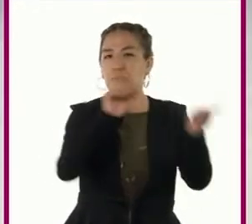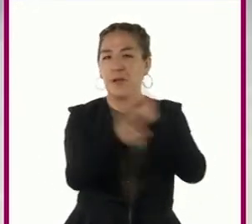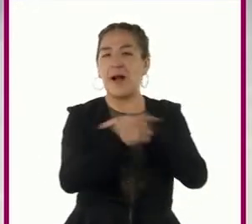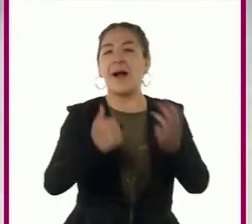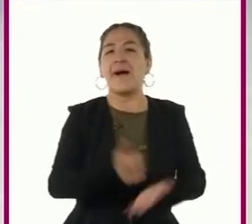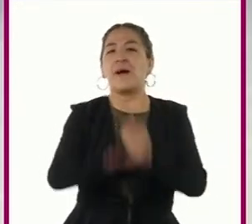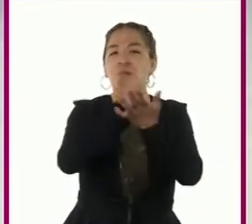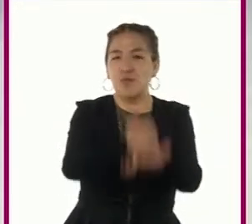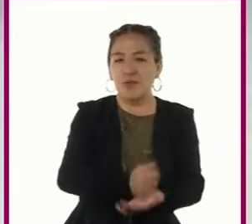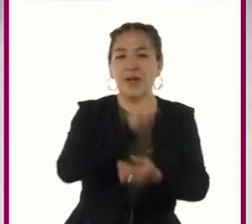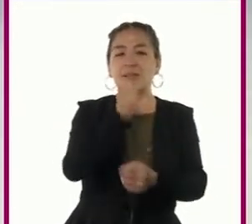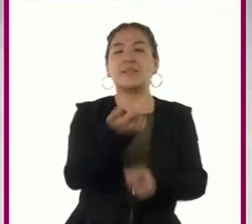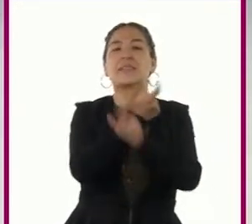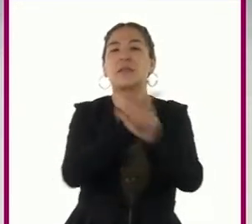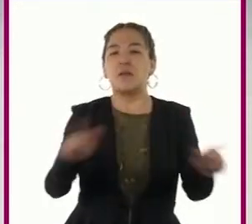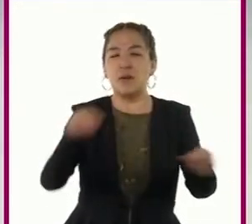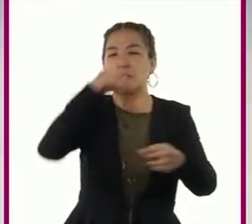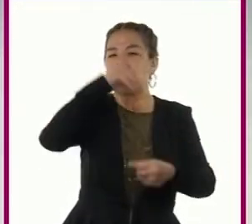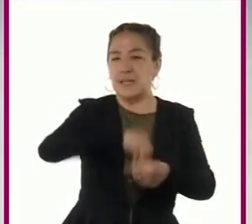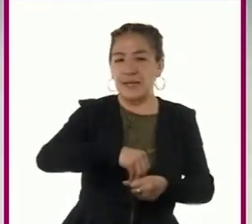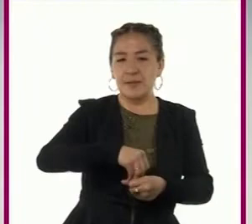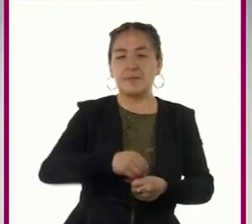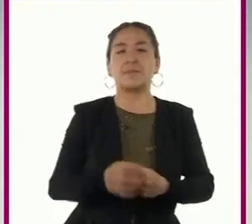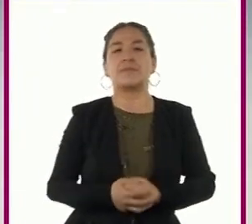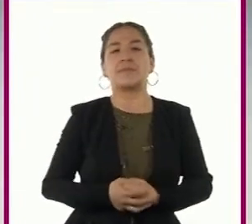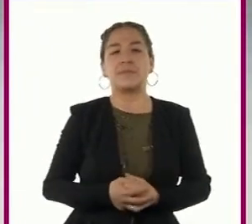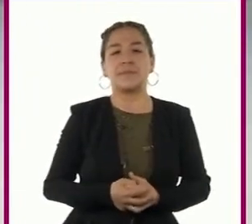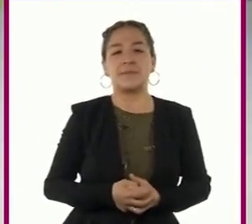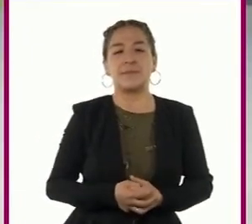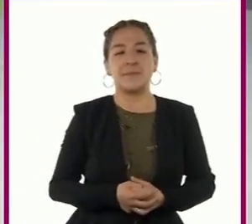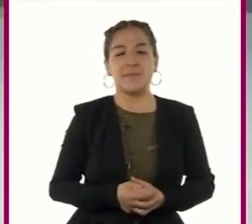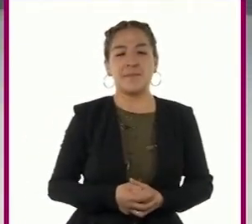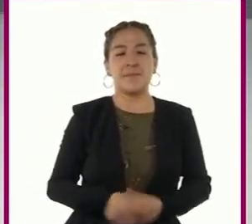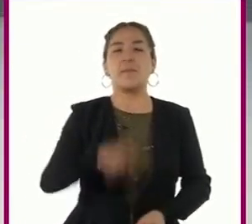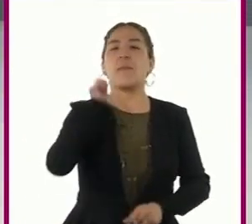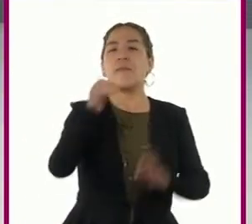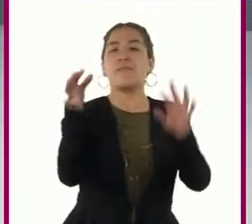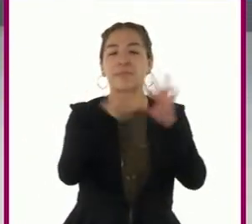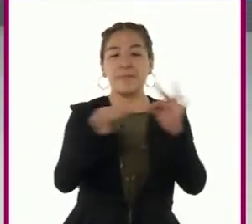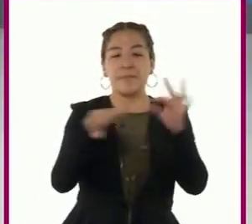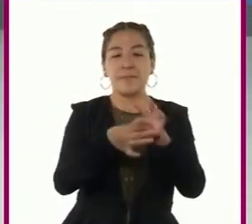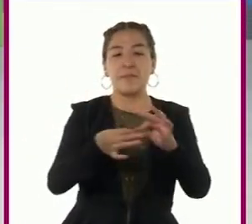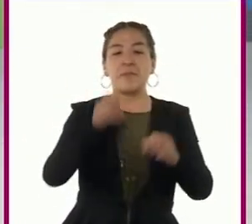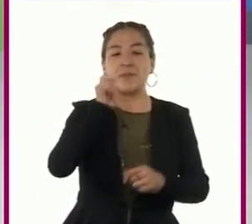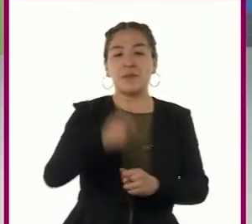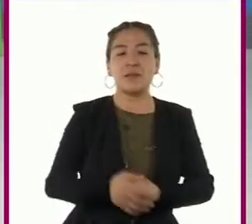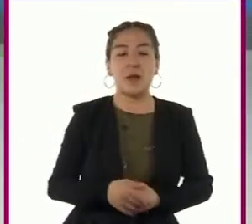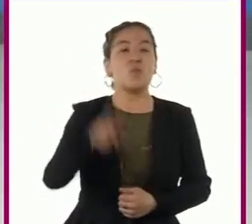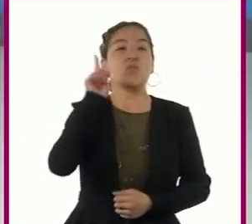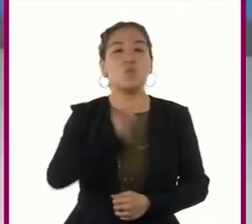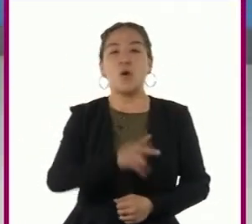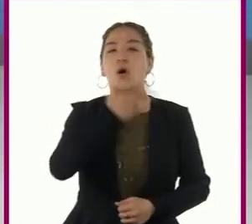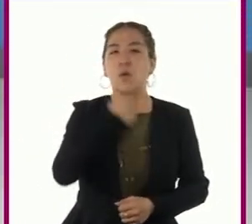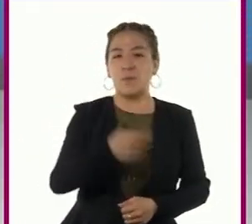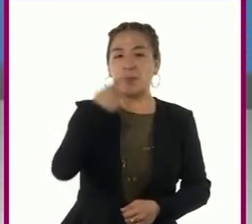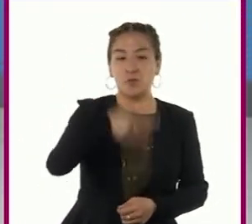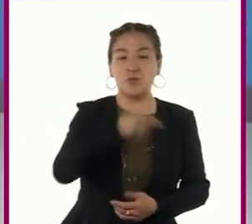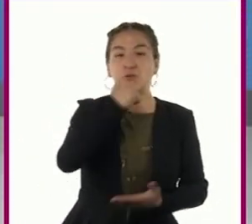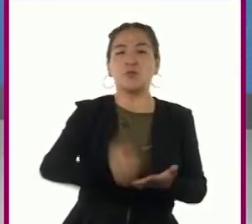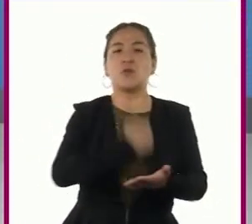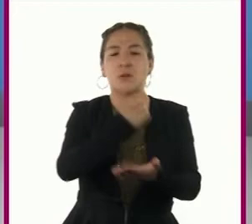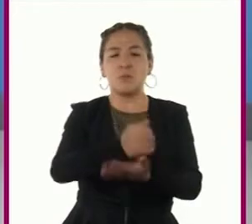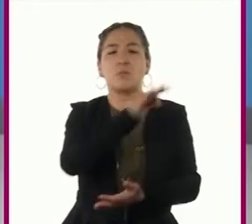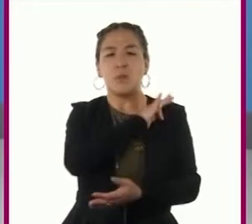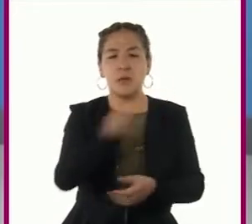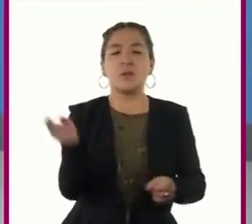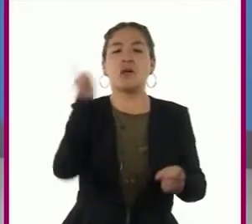libre, secreto y directo. Se aclara que solo las y los ciudadanos podrían formar